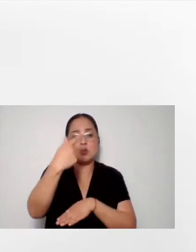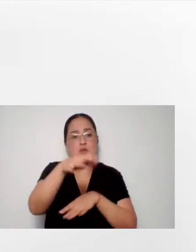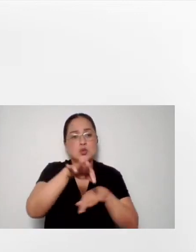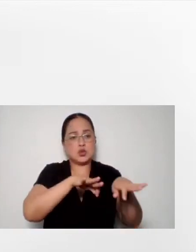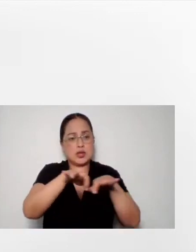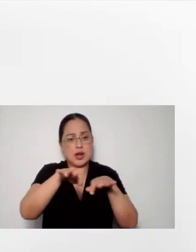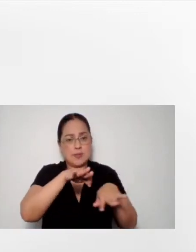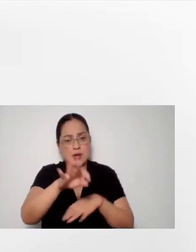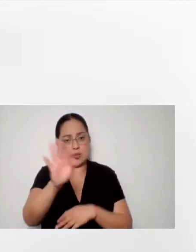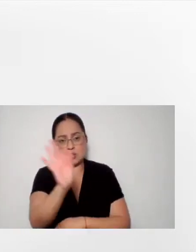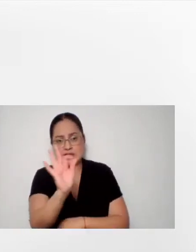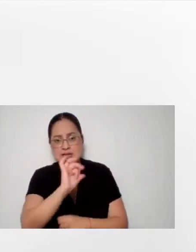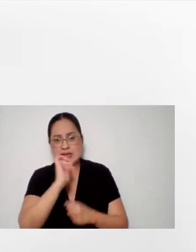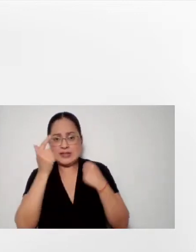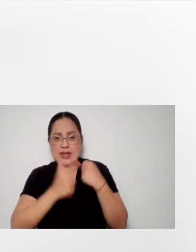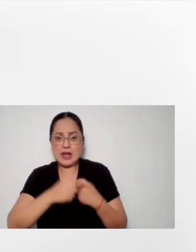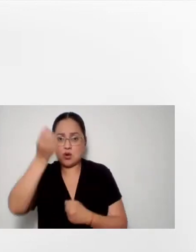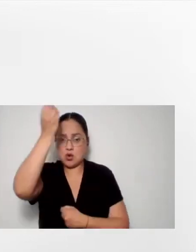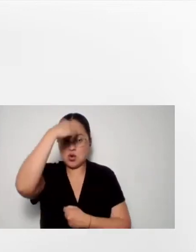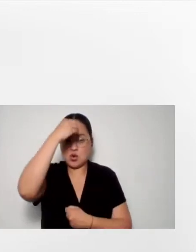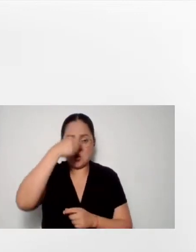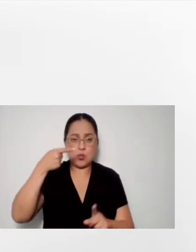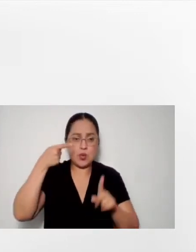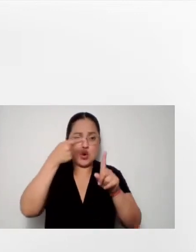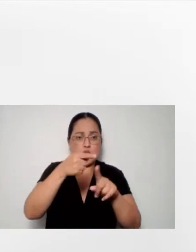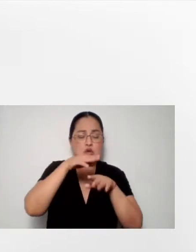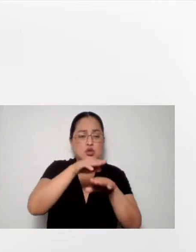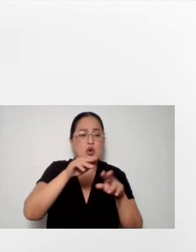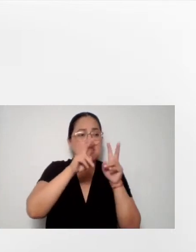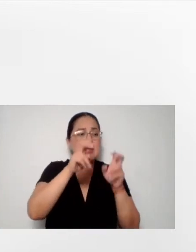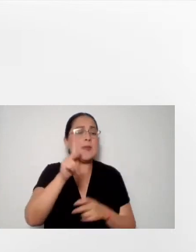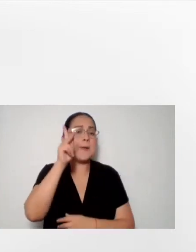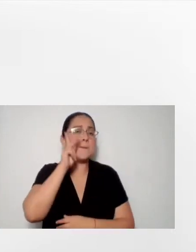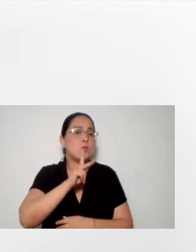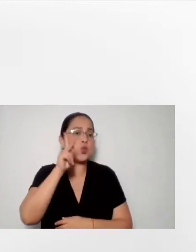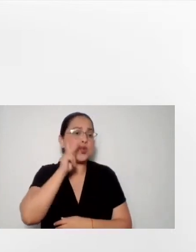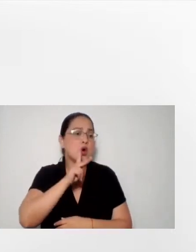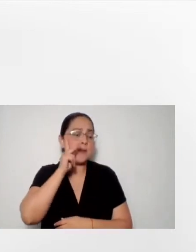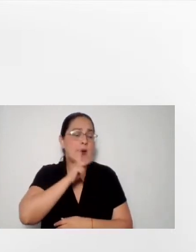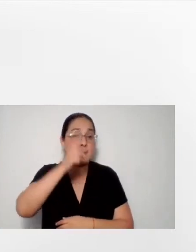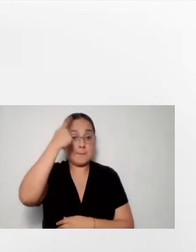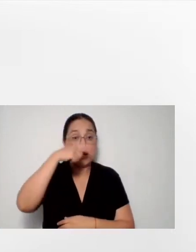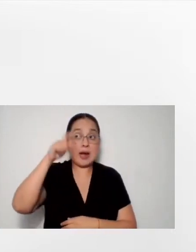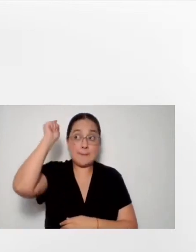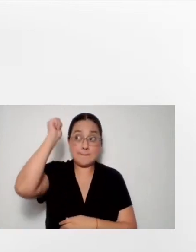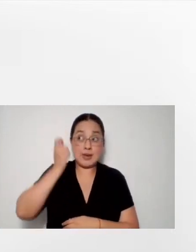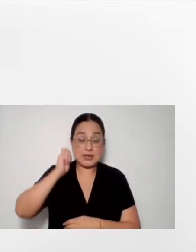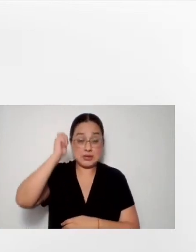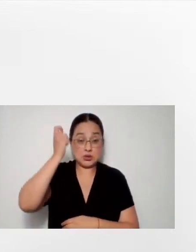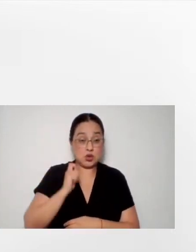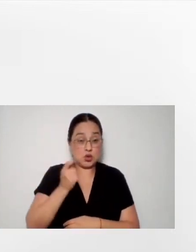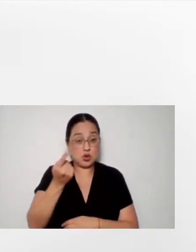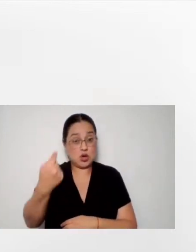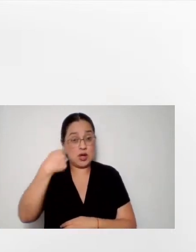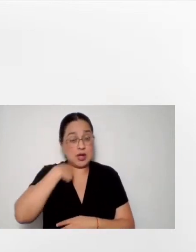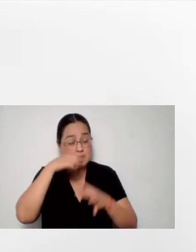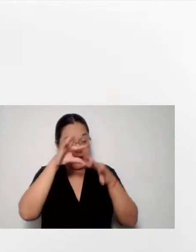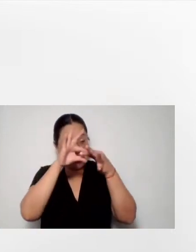tiene algún comentario en el tema de prueba, en el tema de alimentos. Entonces me gustaría que ella nos